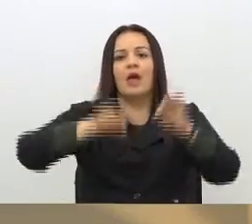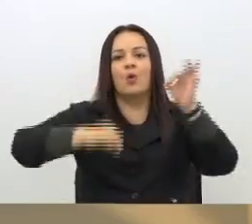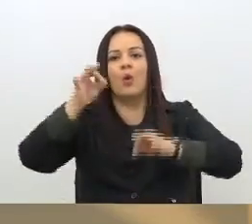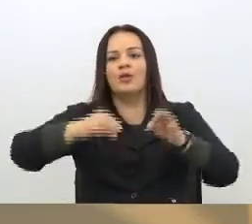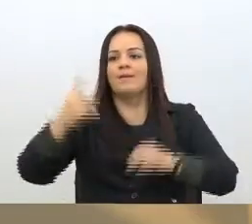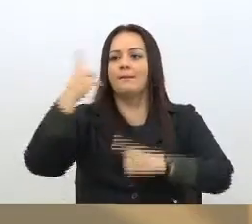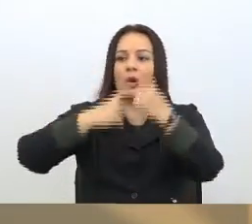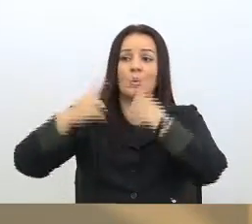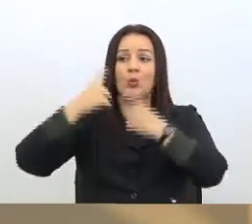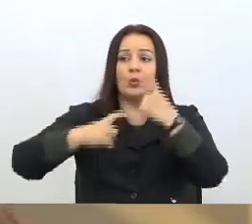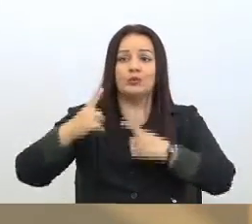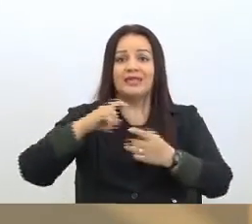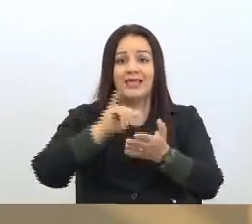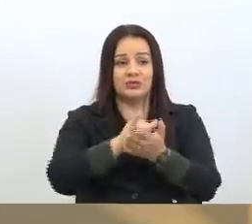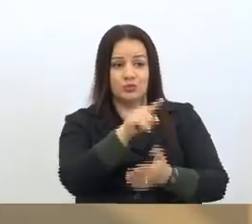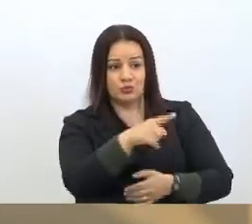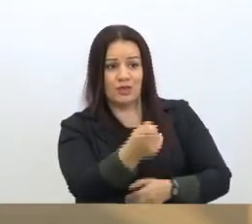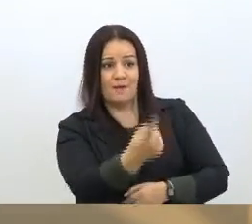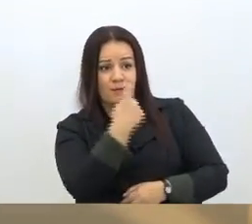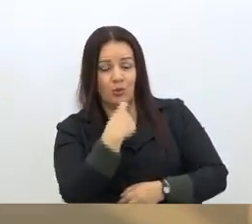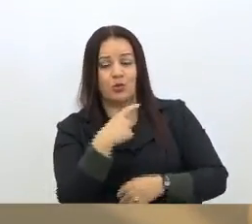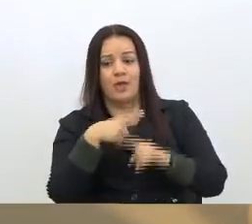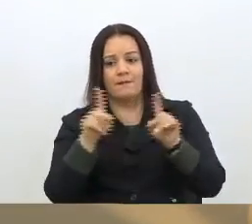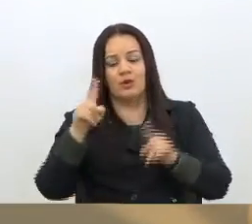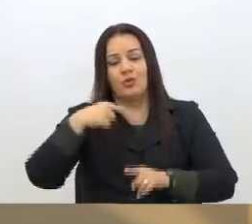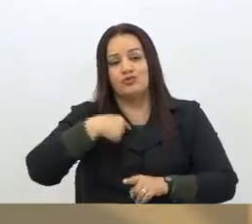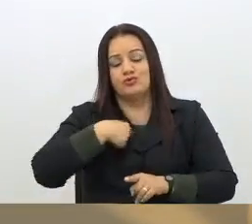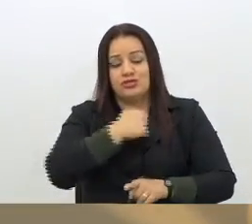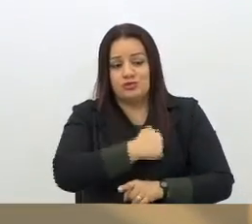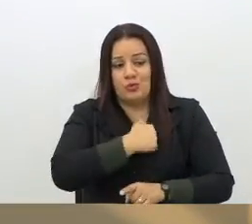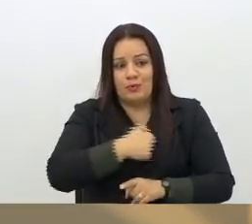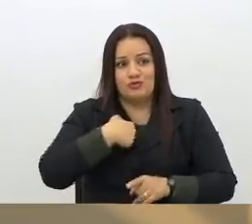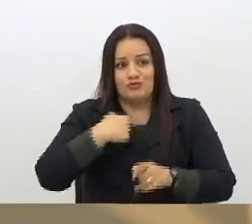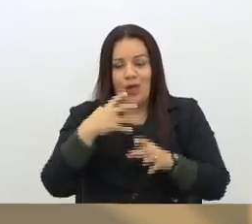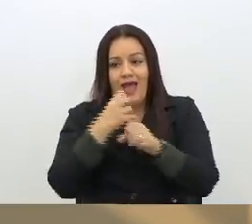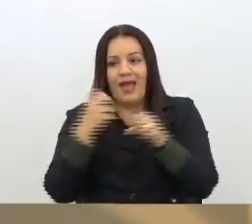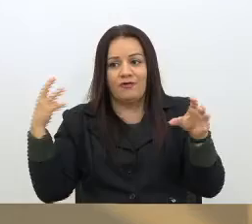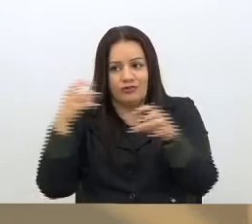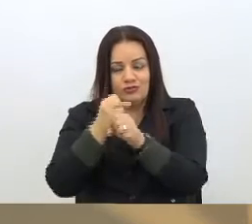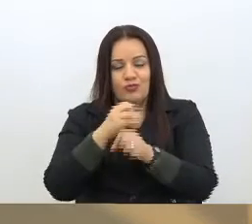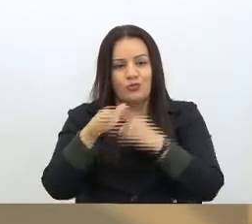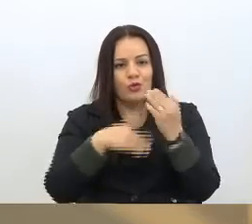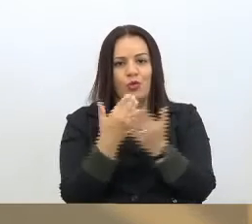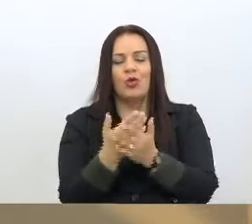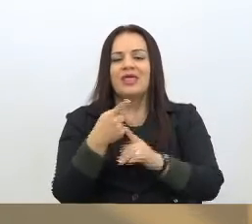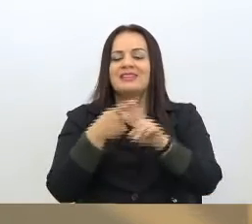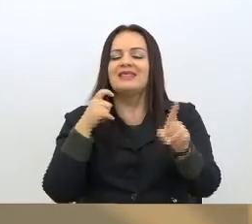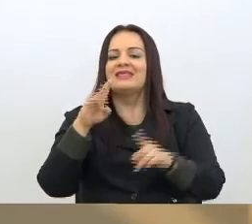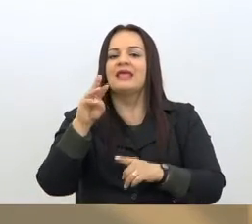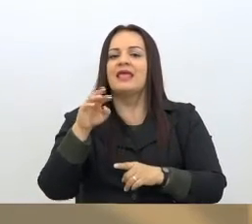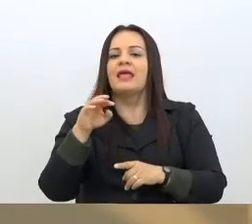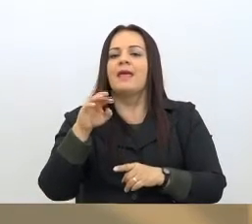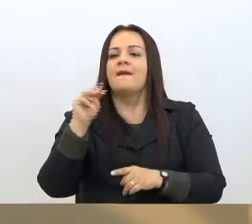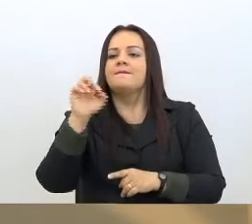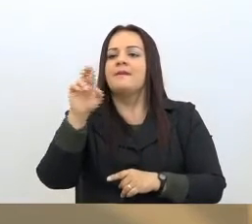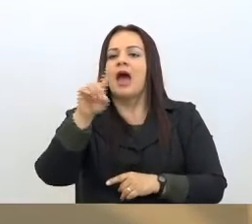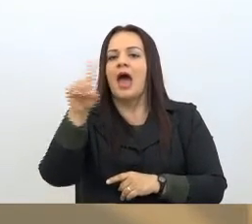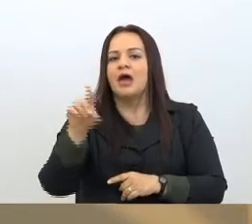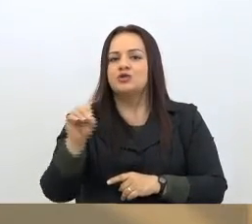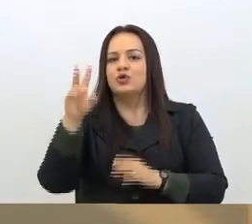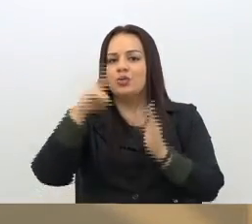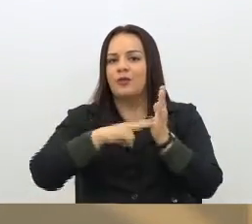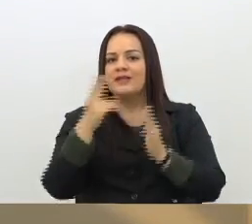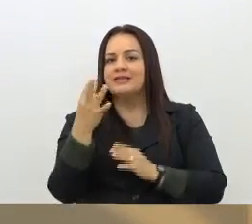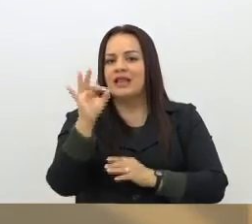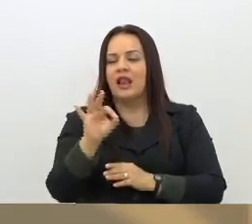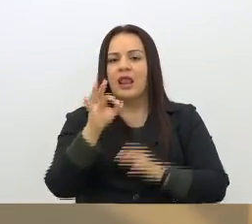haga todo el contexto, pero creo que hay que plantear todo el contexto. Ya desde marzo del 2019 la Corte había dicho que no se iba a ajustar a